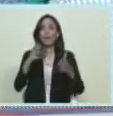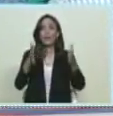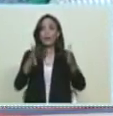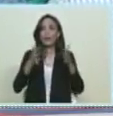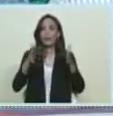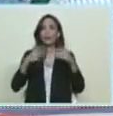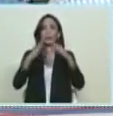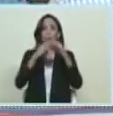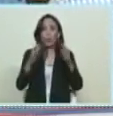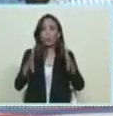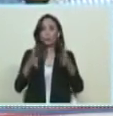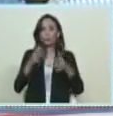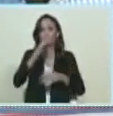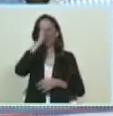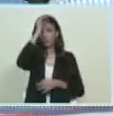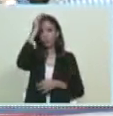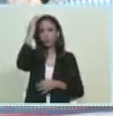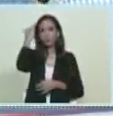y a triunfar,